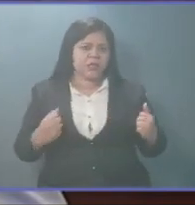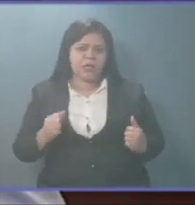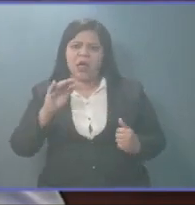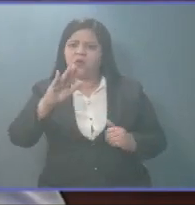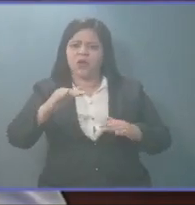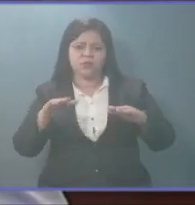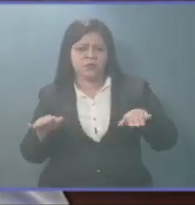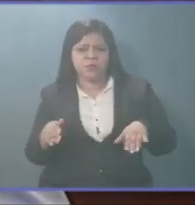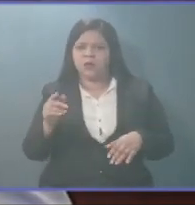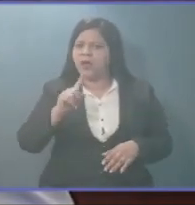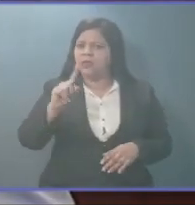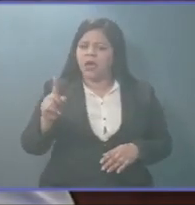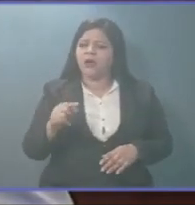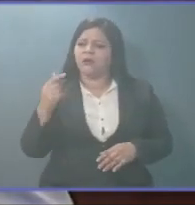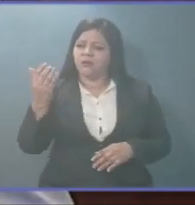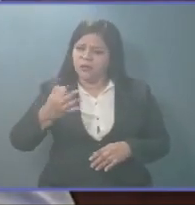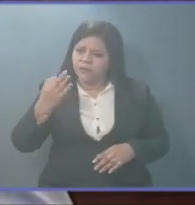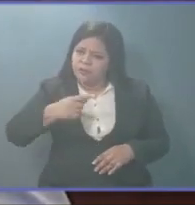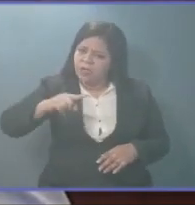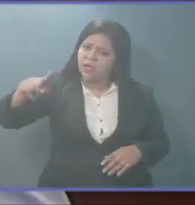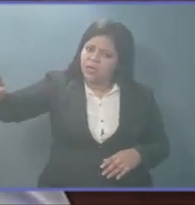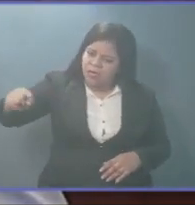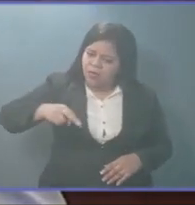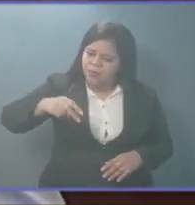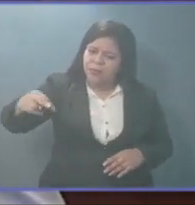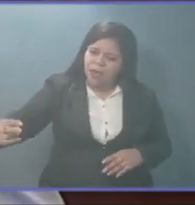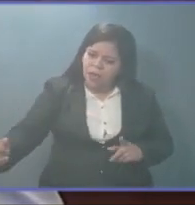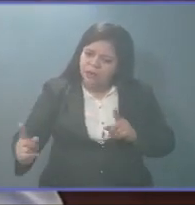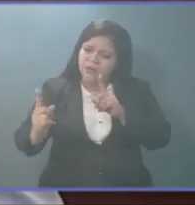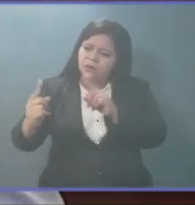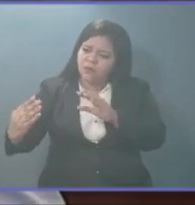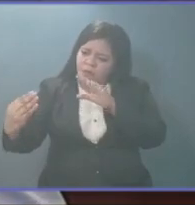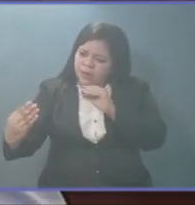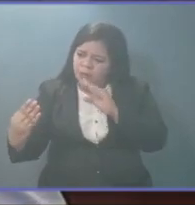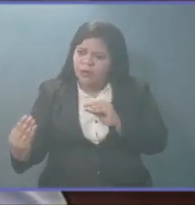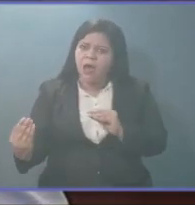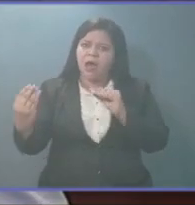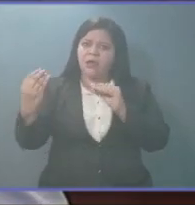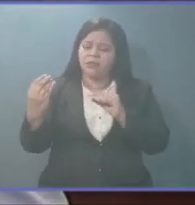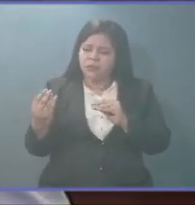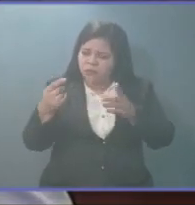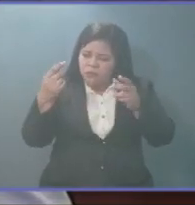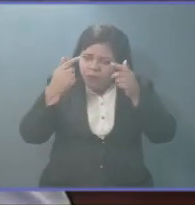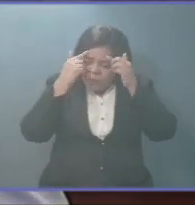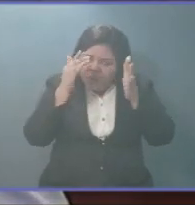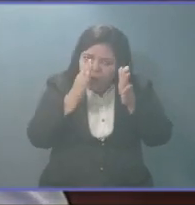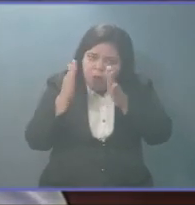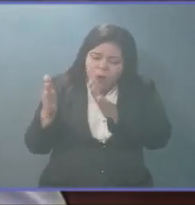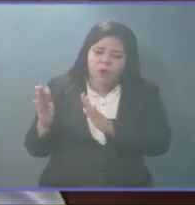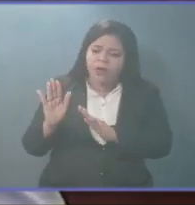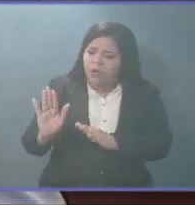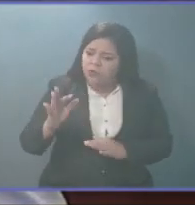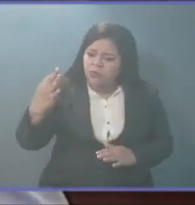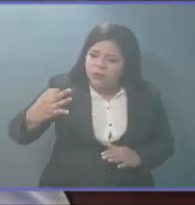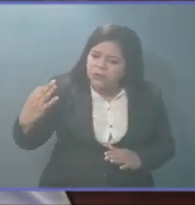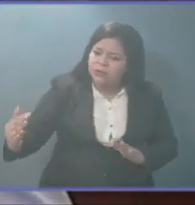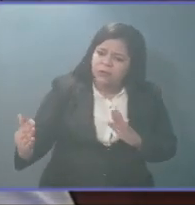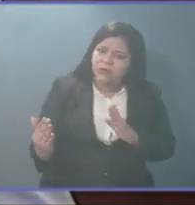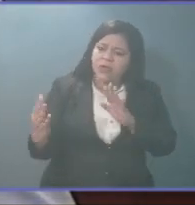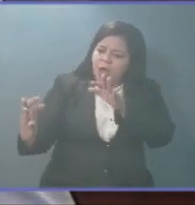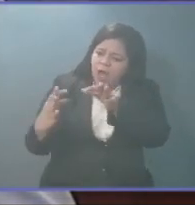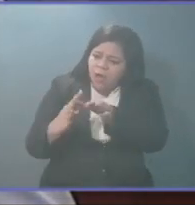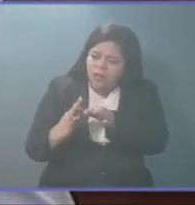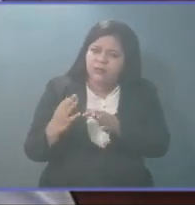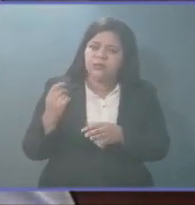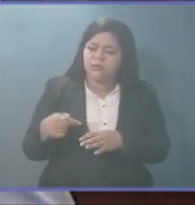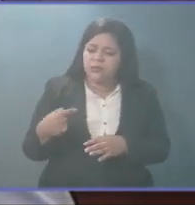curules. Esto se logra caminando, hablando con los salvadoreños, siendo coherentes con sus necesidades, poniendo siempre